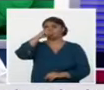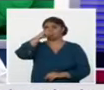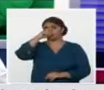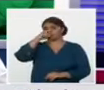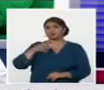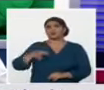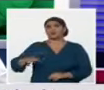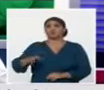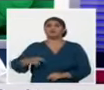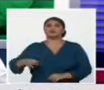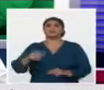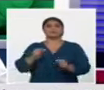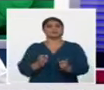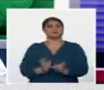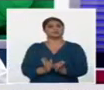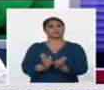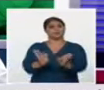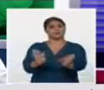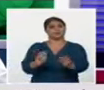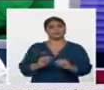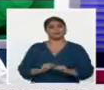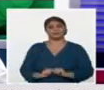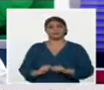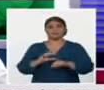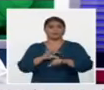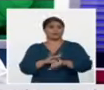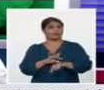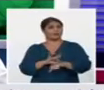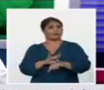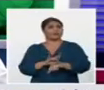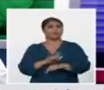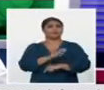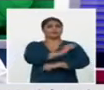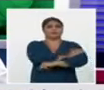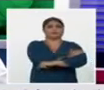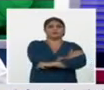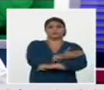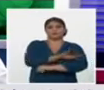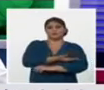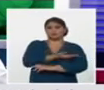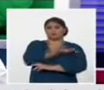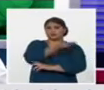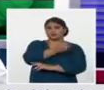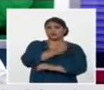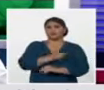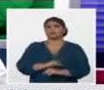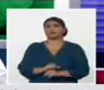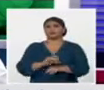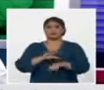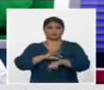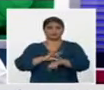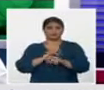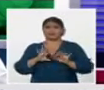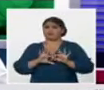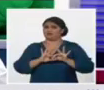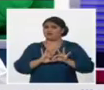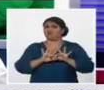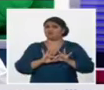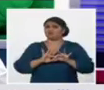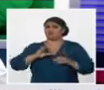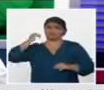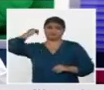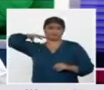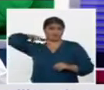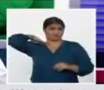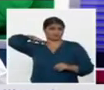del Padrón, con antecedentes de hipertensión arterial, enfermedad pulmonar obstructiva crónica